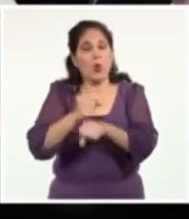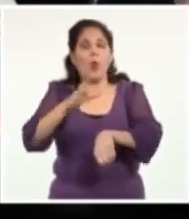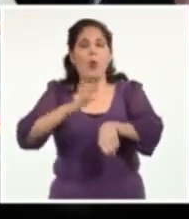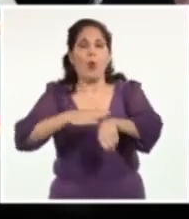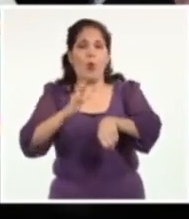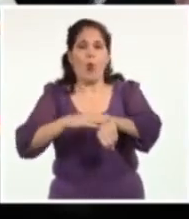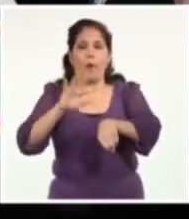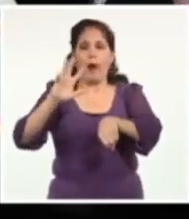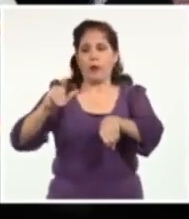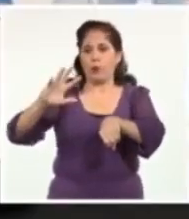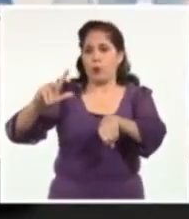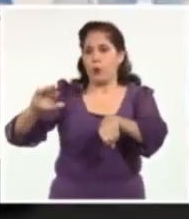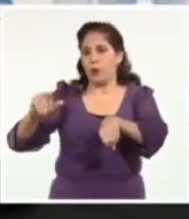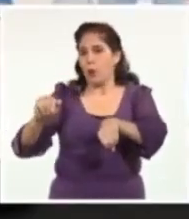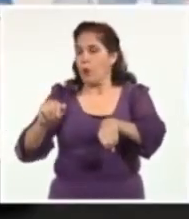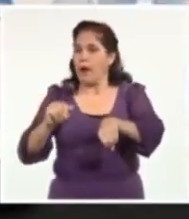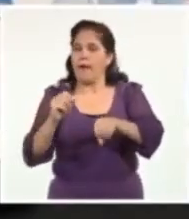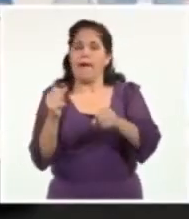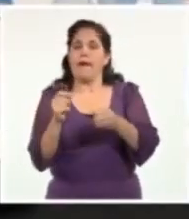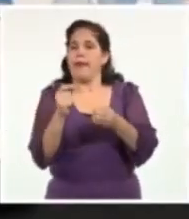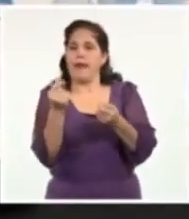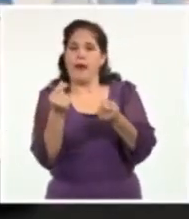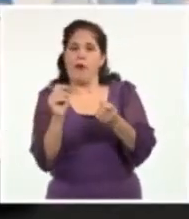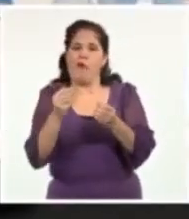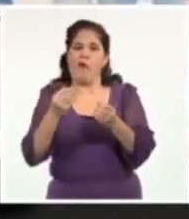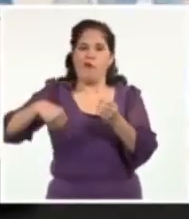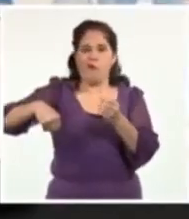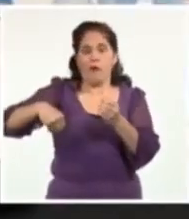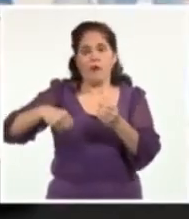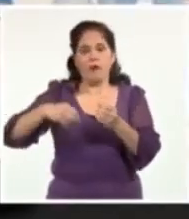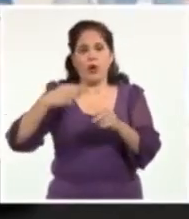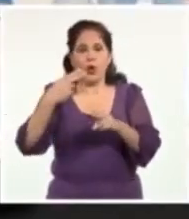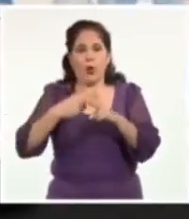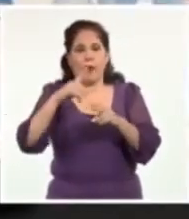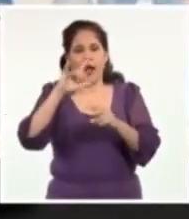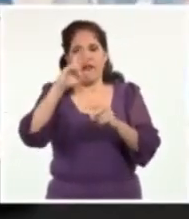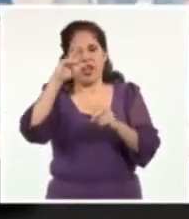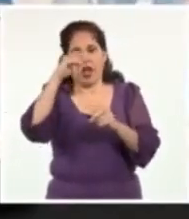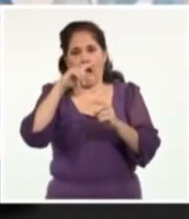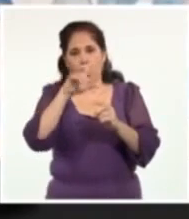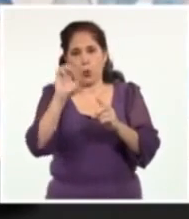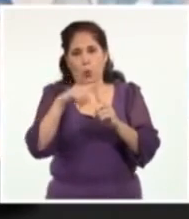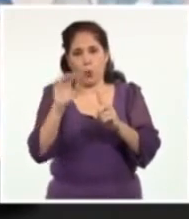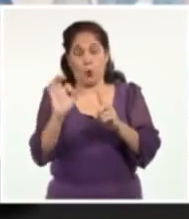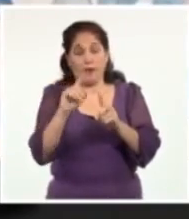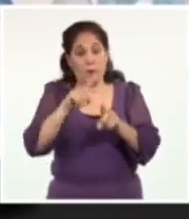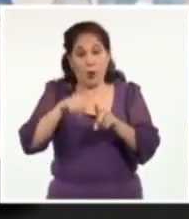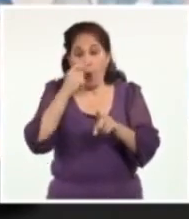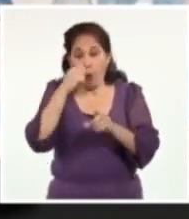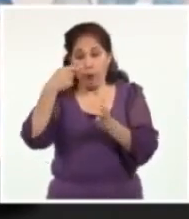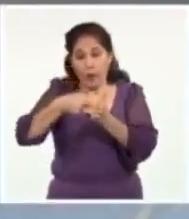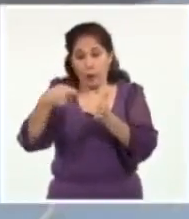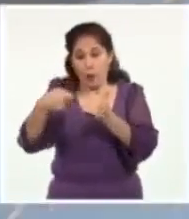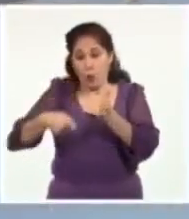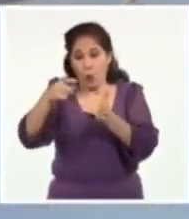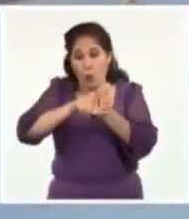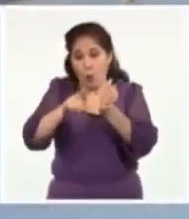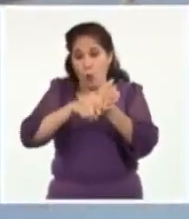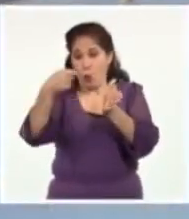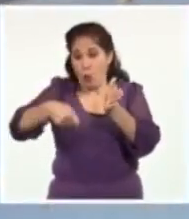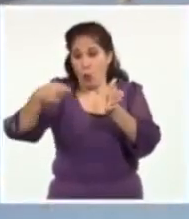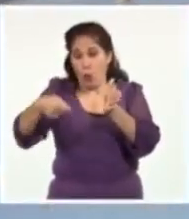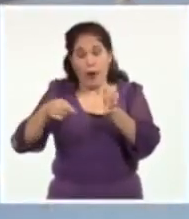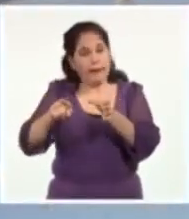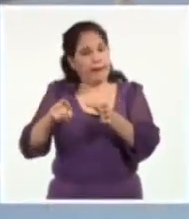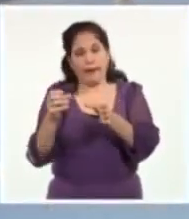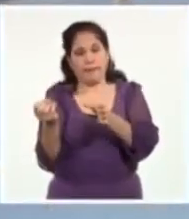por los delitos de corrupción pasiva y lavado de dinero en la operación Lava Jato, por el entonces juez Sergio Moro, quien fuera declarado parcial